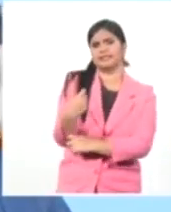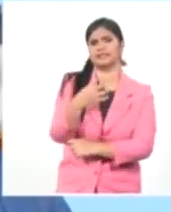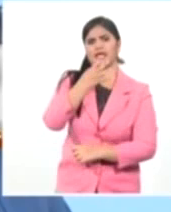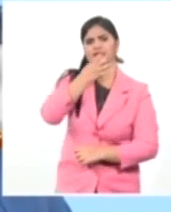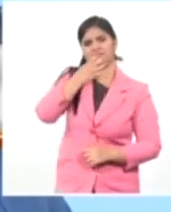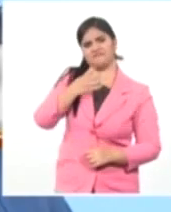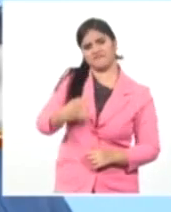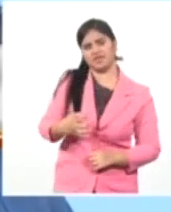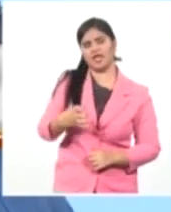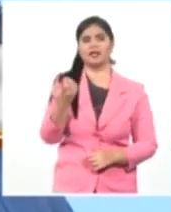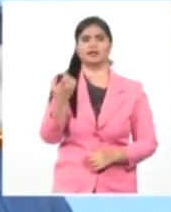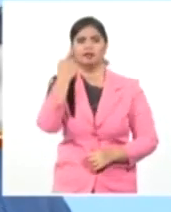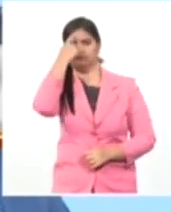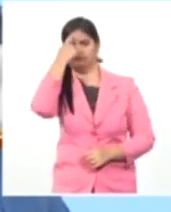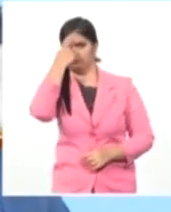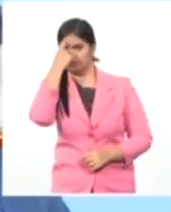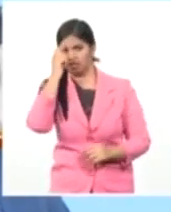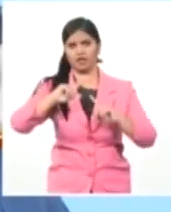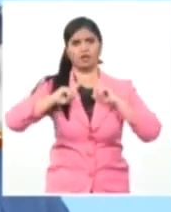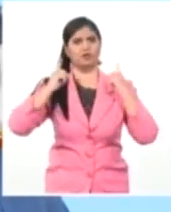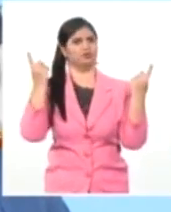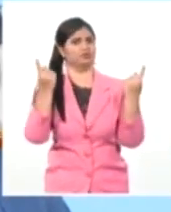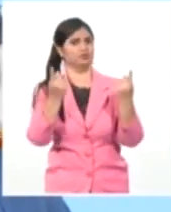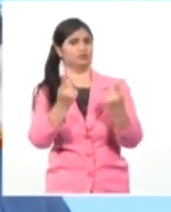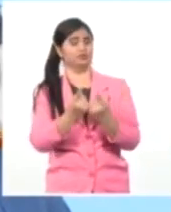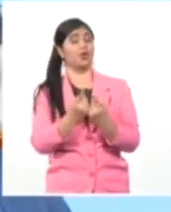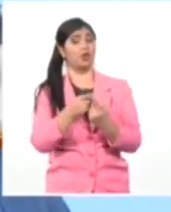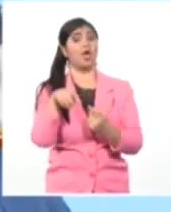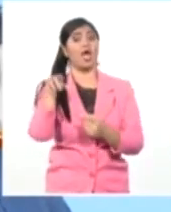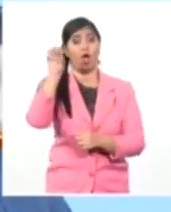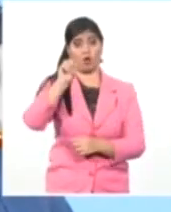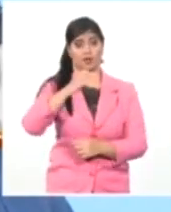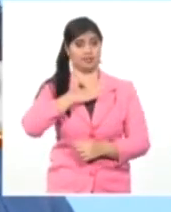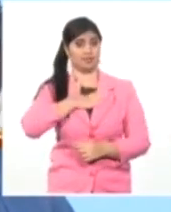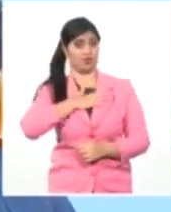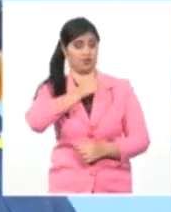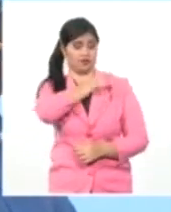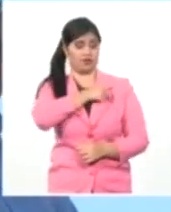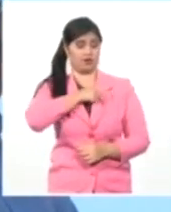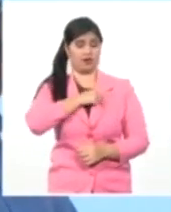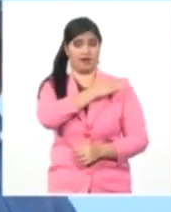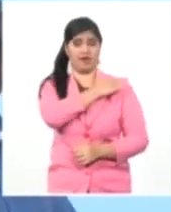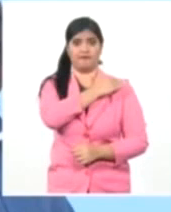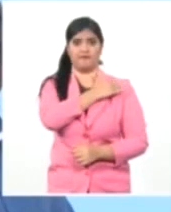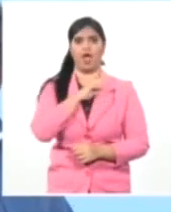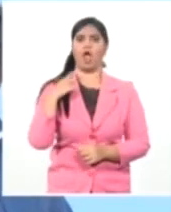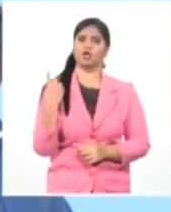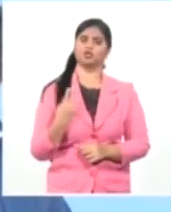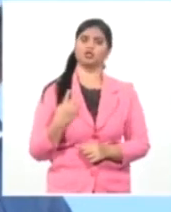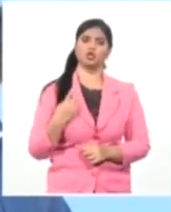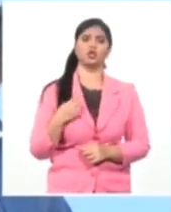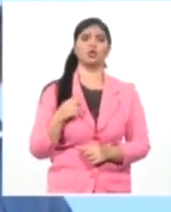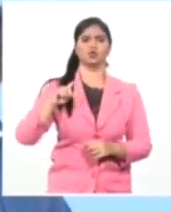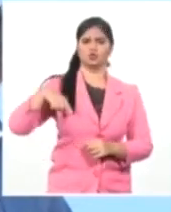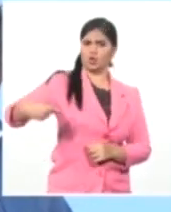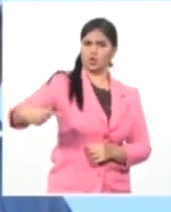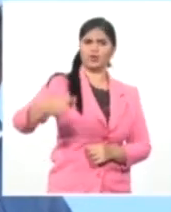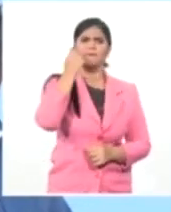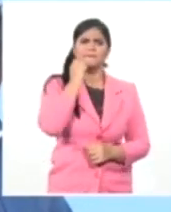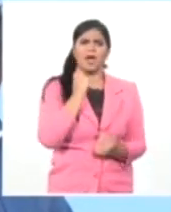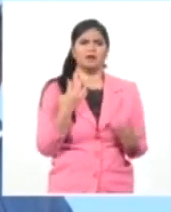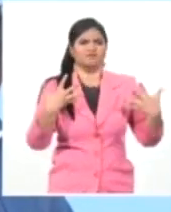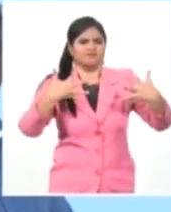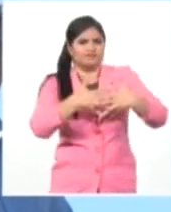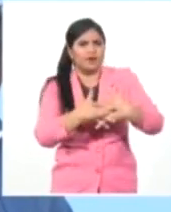de las comunicaciones en las Fuerzas Armadas Revolucionarias, es una obligación consagrarnos cada día más a la defensa de la